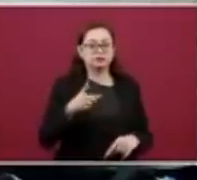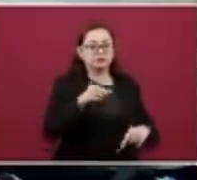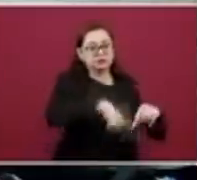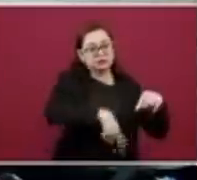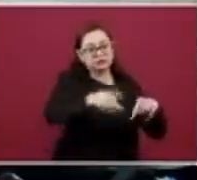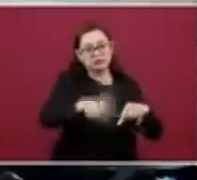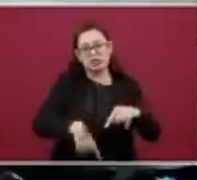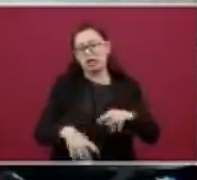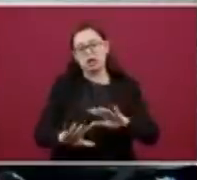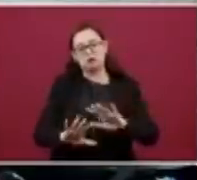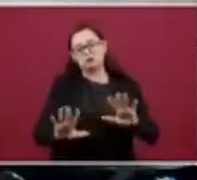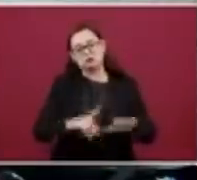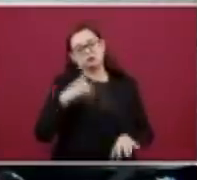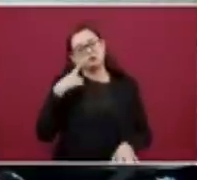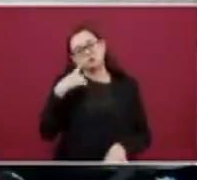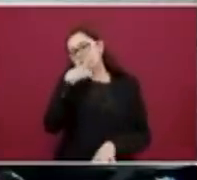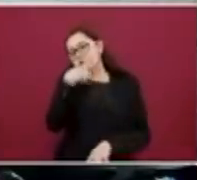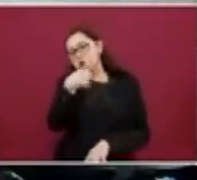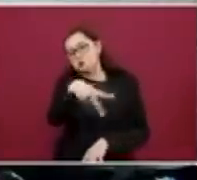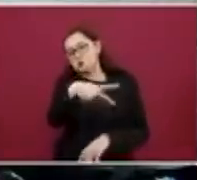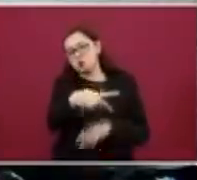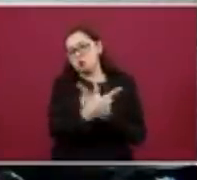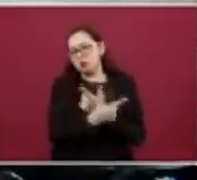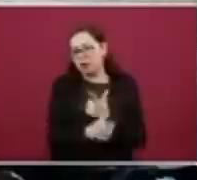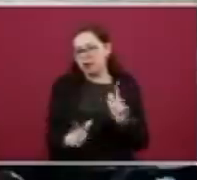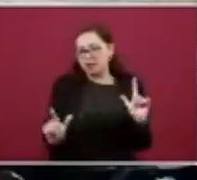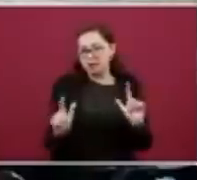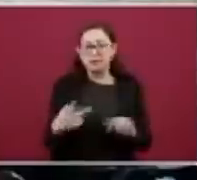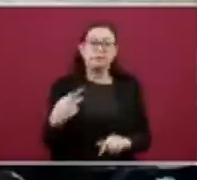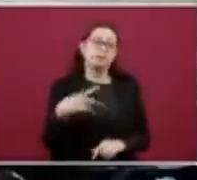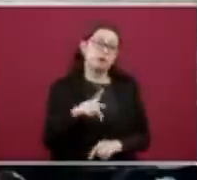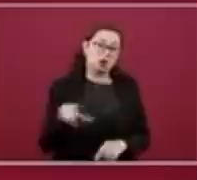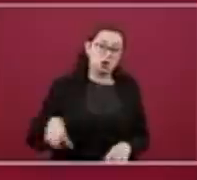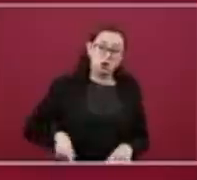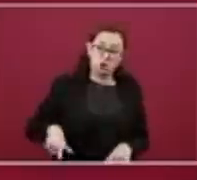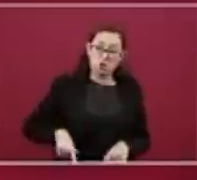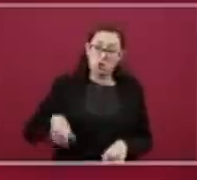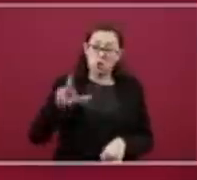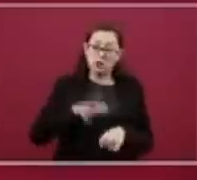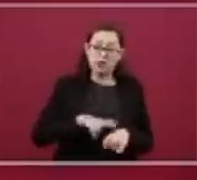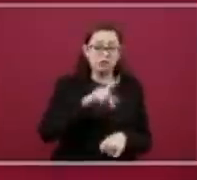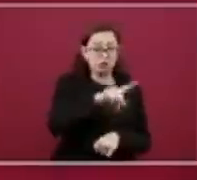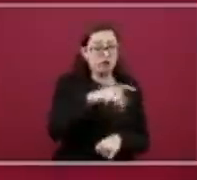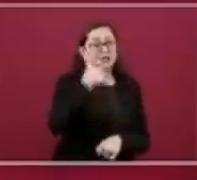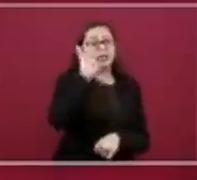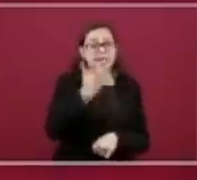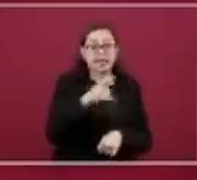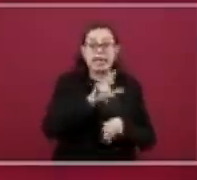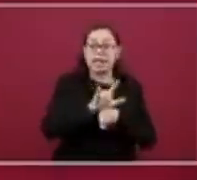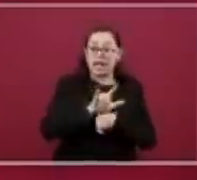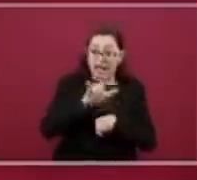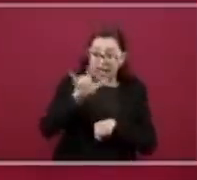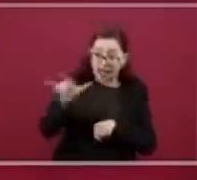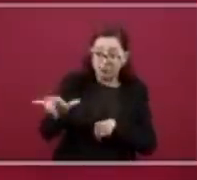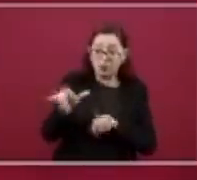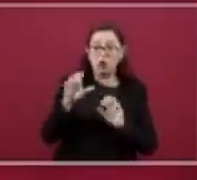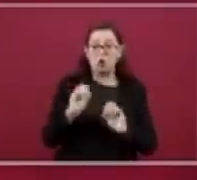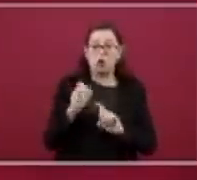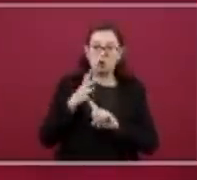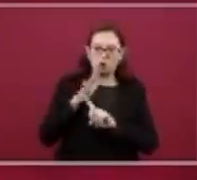son libres, pero sí, si los gobernadores quieren quedarse con esos aviones, incluso quieren